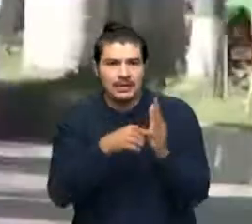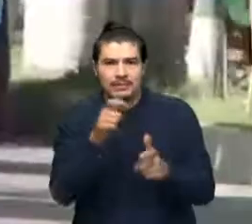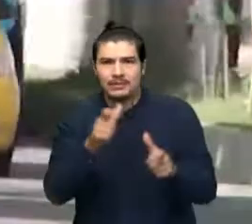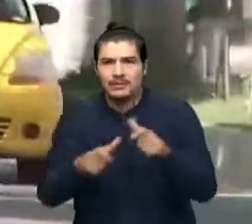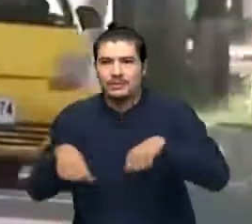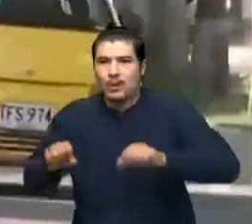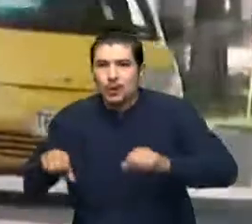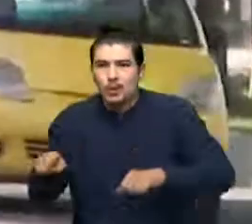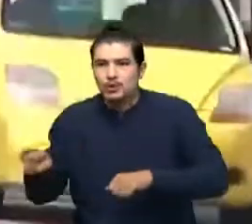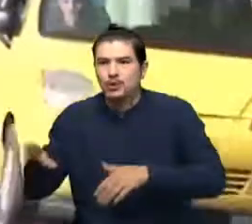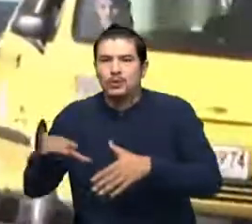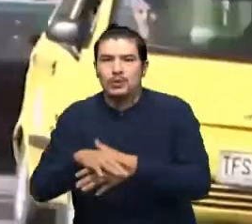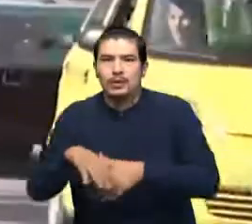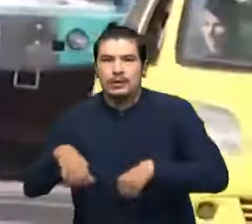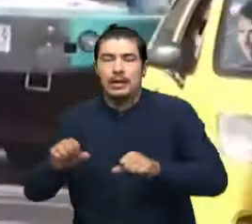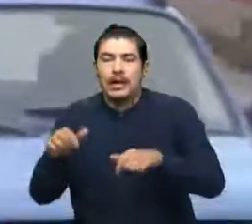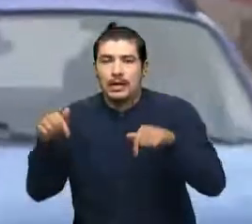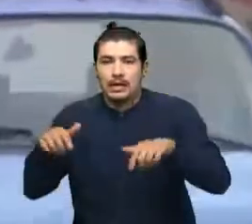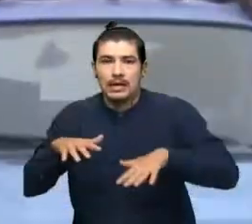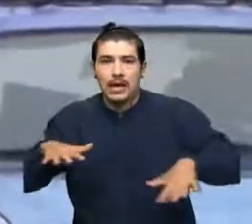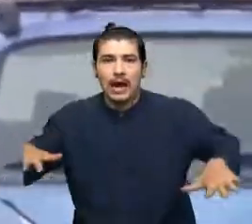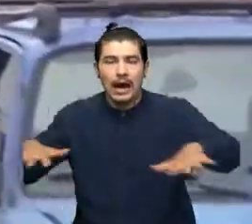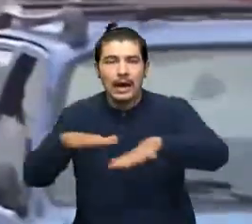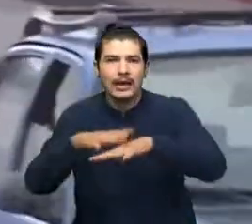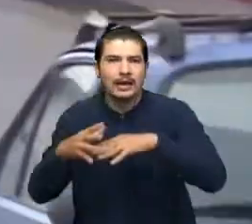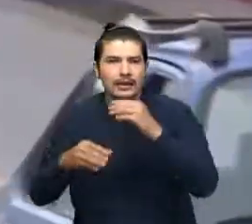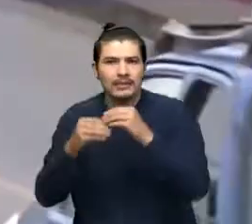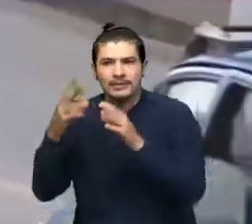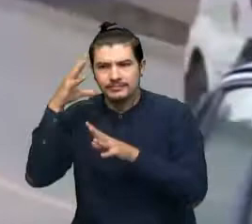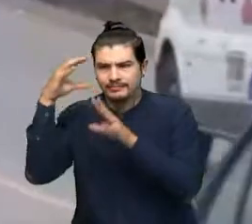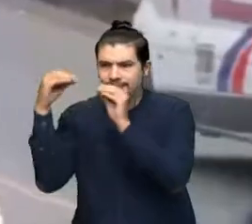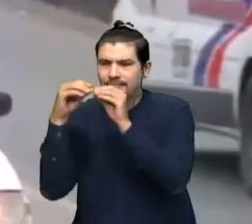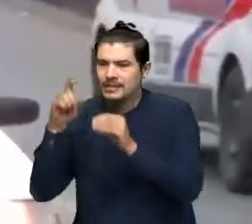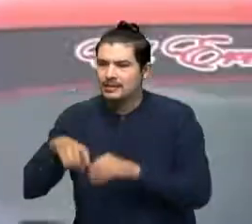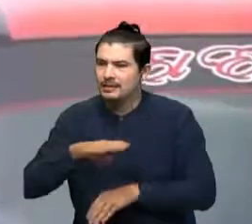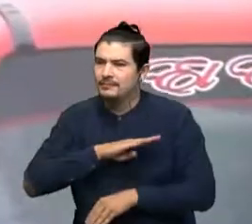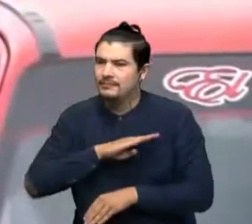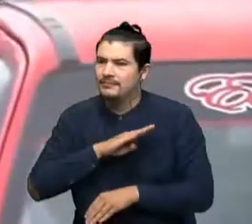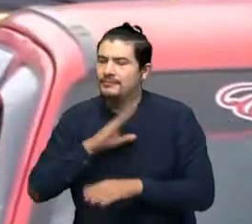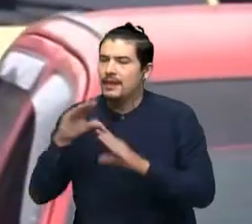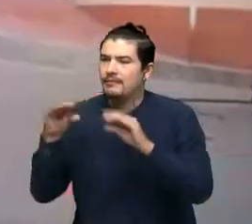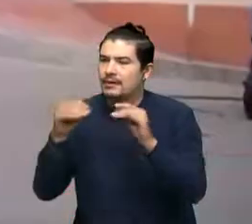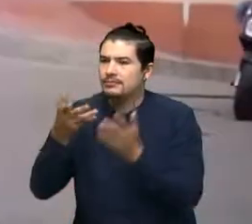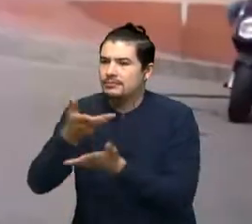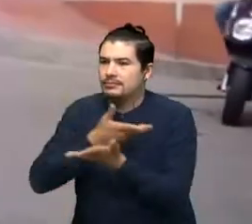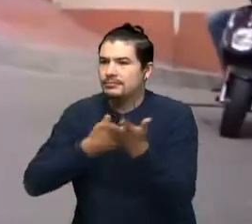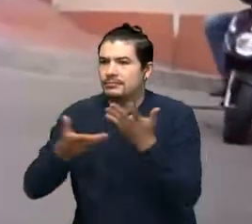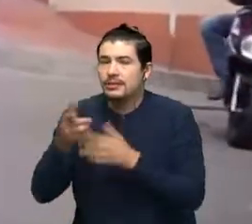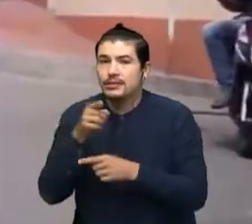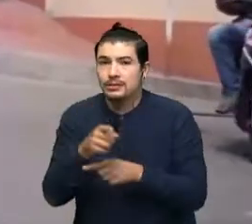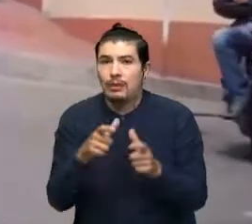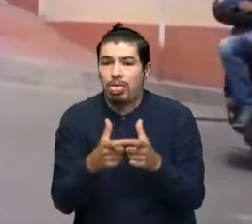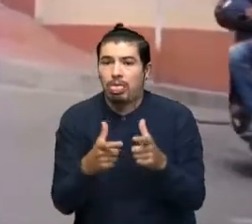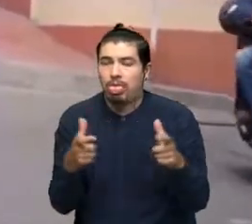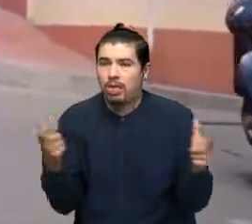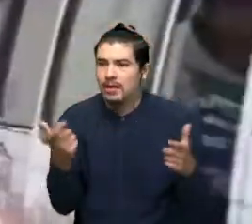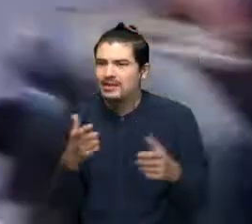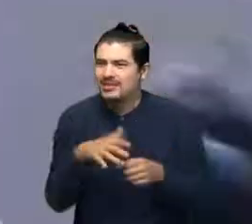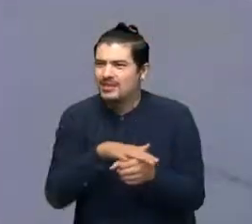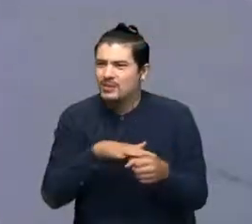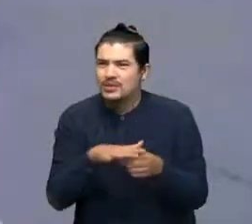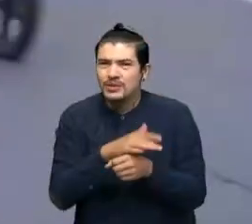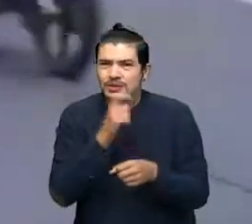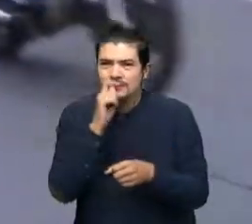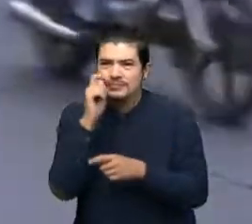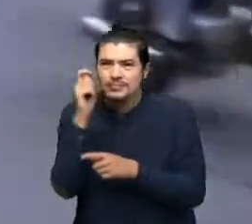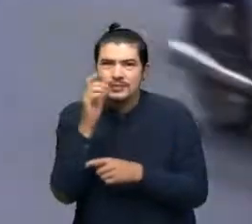falta de convenio con la Policía Nacional y la Alcaldía de Ocaña para el manejo de tránsito ha permitido que los índices de informalidad crezcan de forma exponencial, pues no